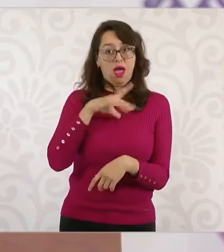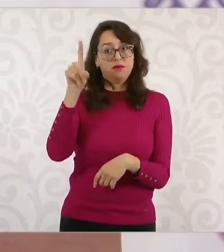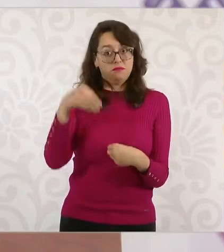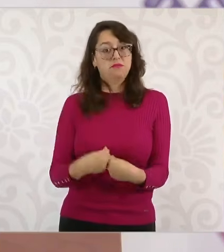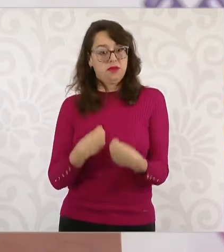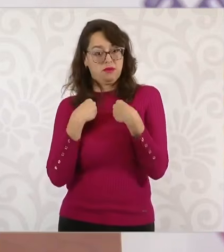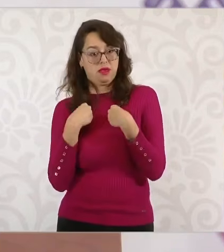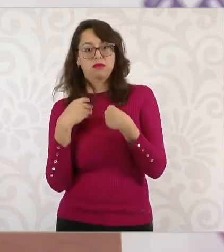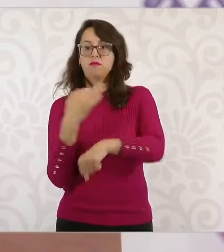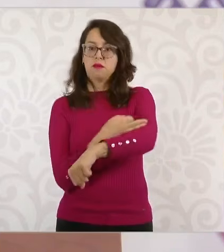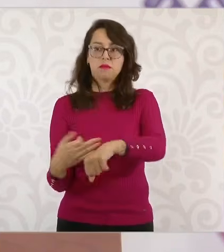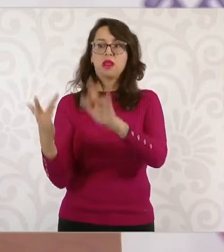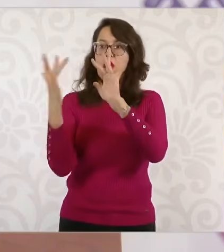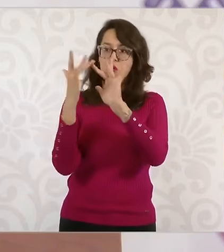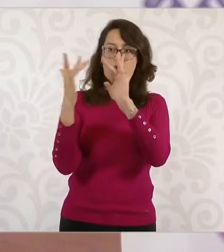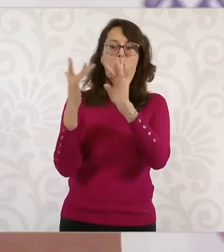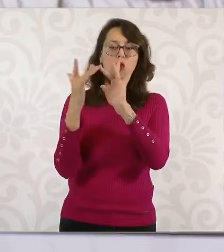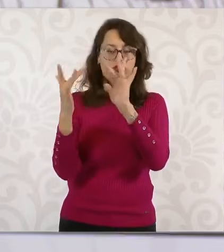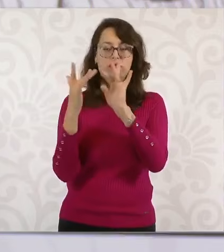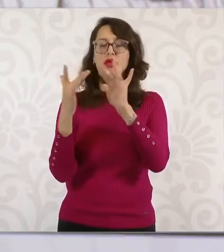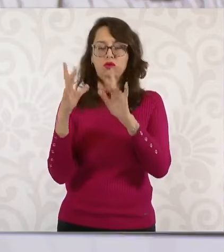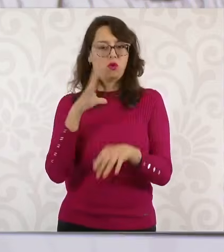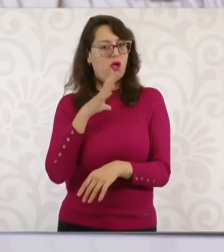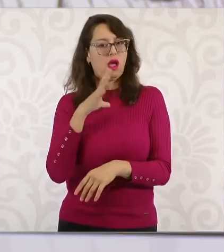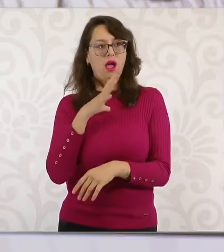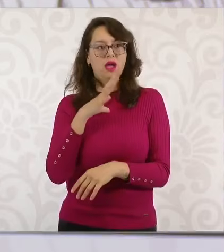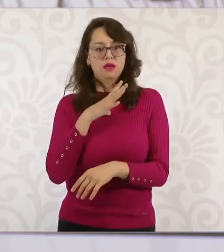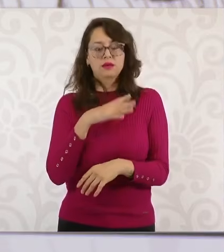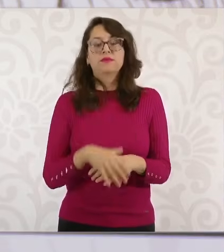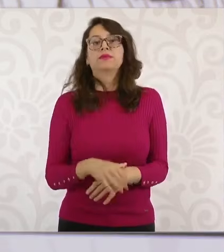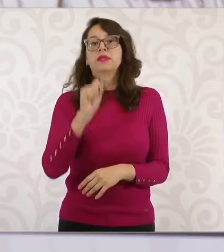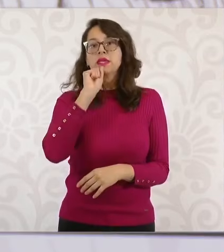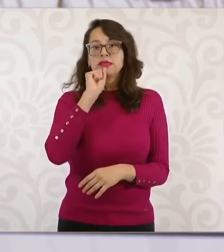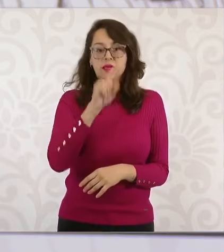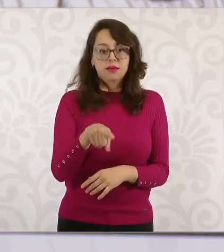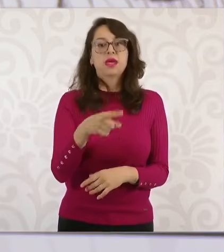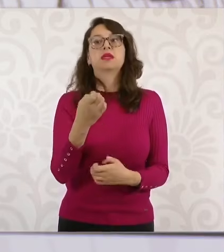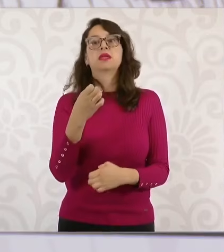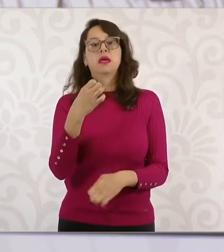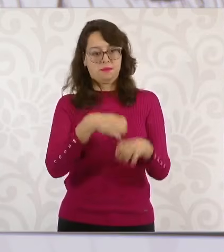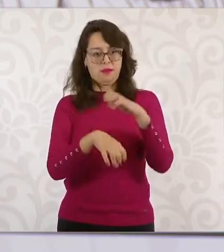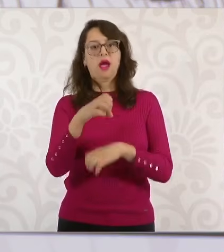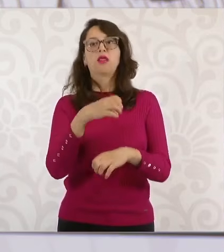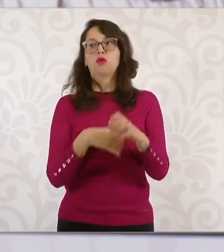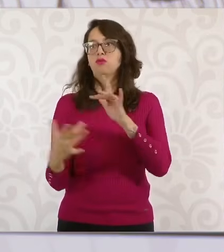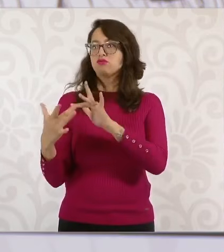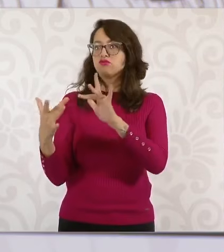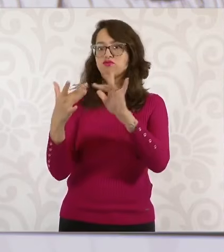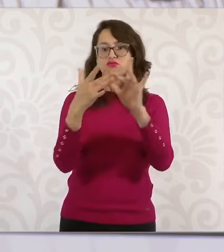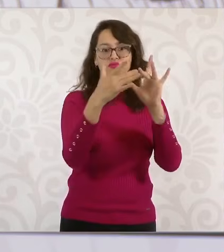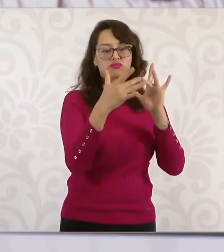están en todos los países que han recibido alguna agresión, y están nuestros embajadores. Hubo